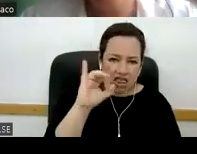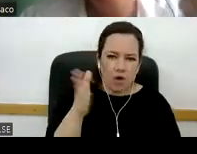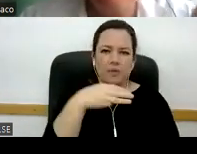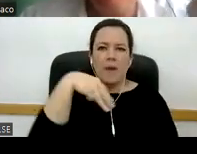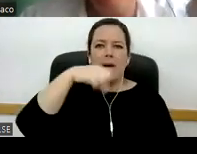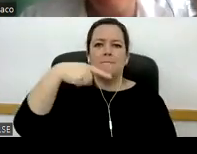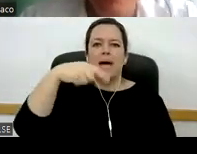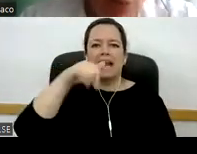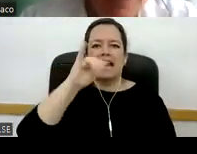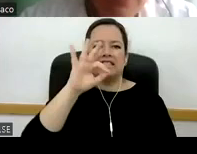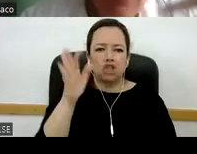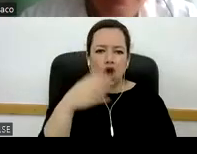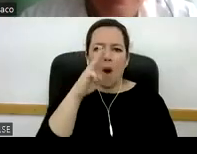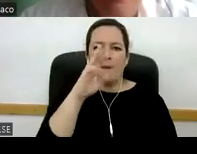potasio.